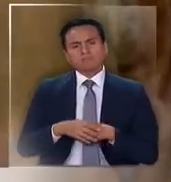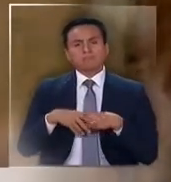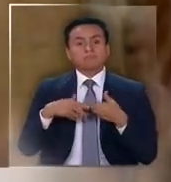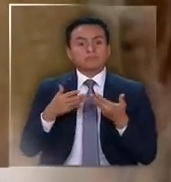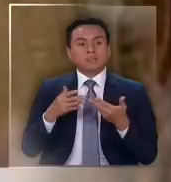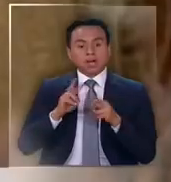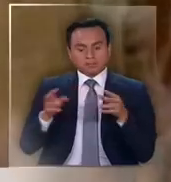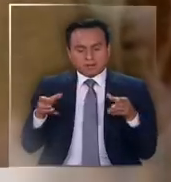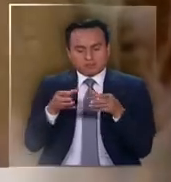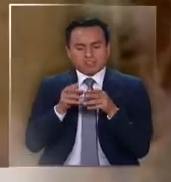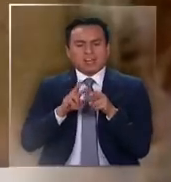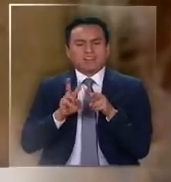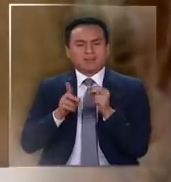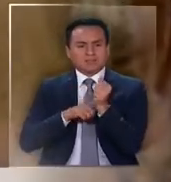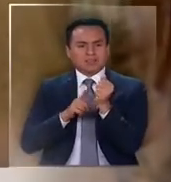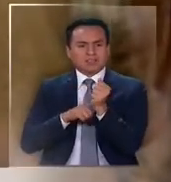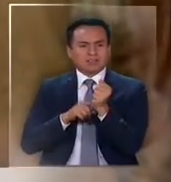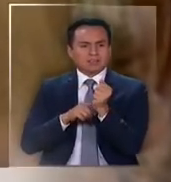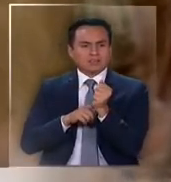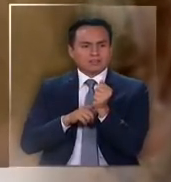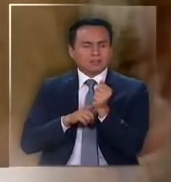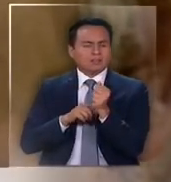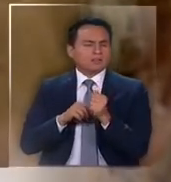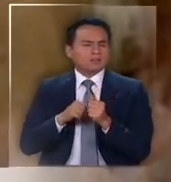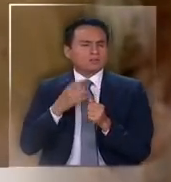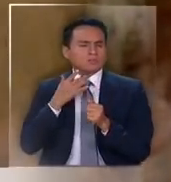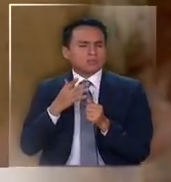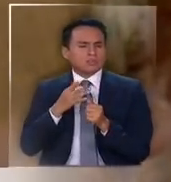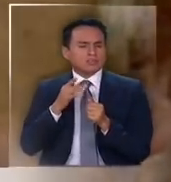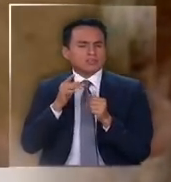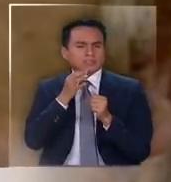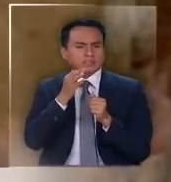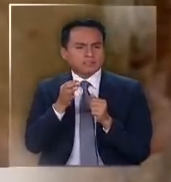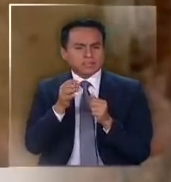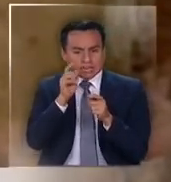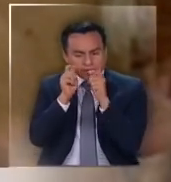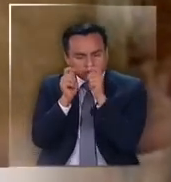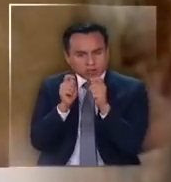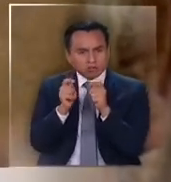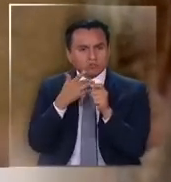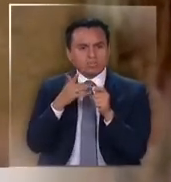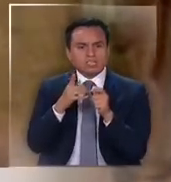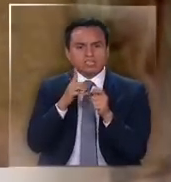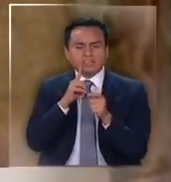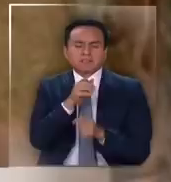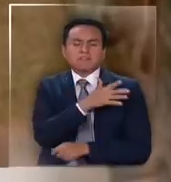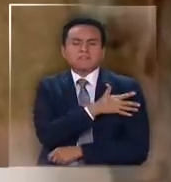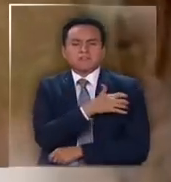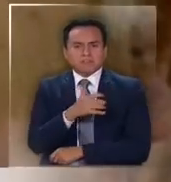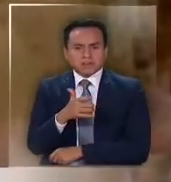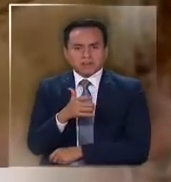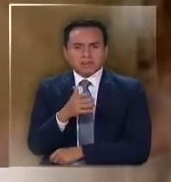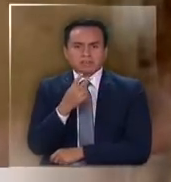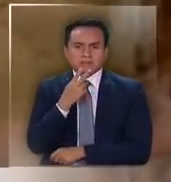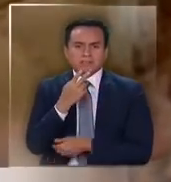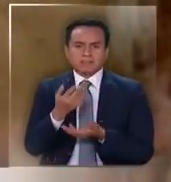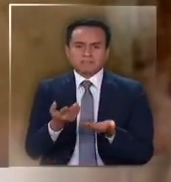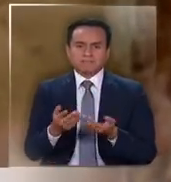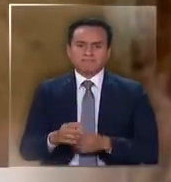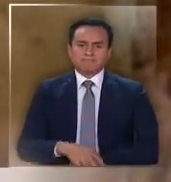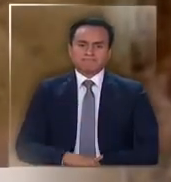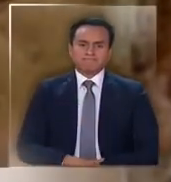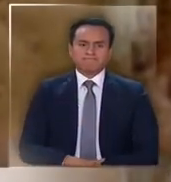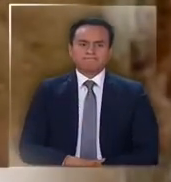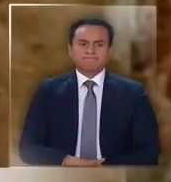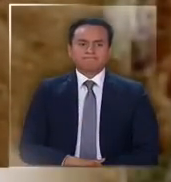Y armamos una familia a todo riesgo, porque esto es lo que se llama tomar un riesgo cuando uno tiene fe en la vida.